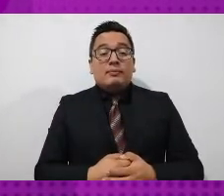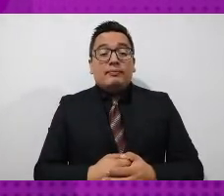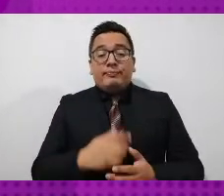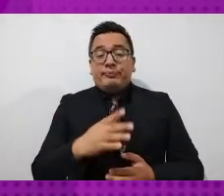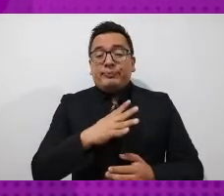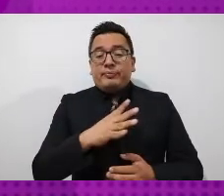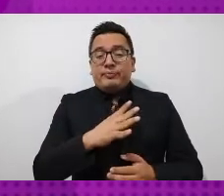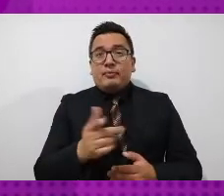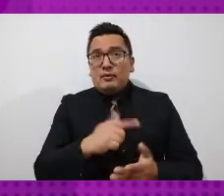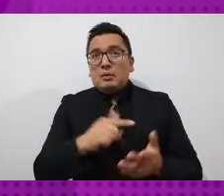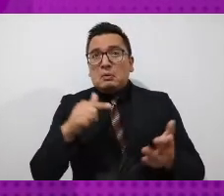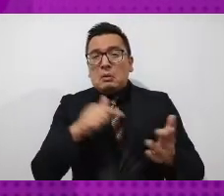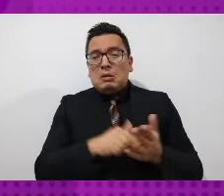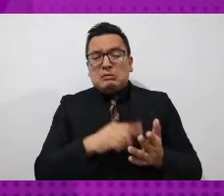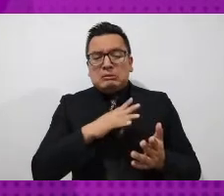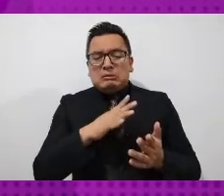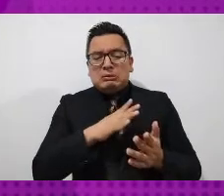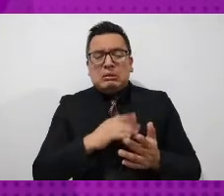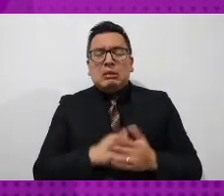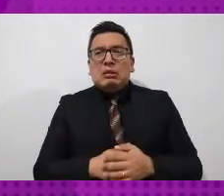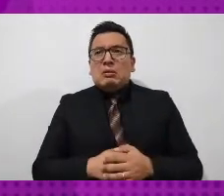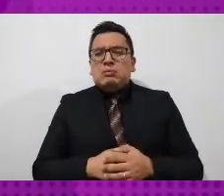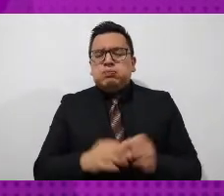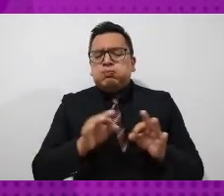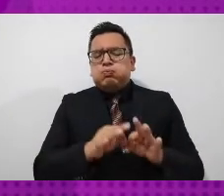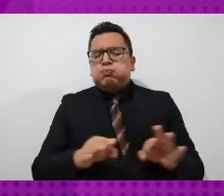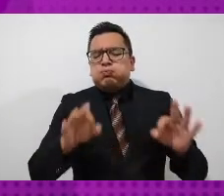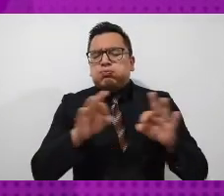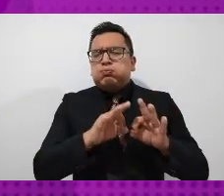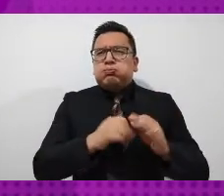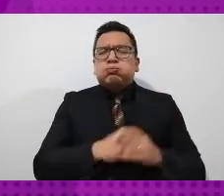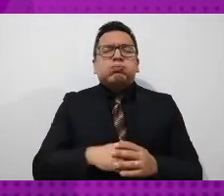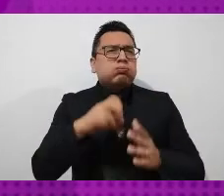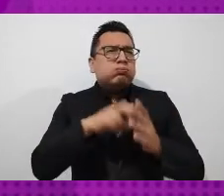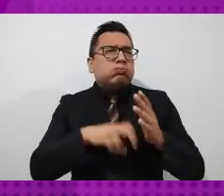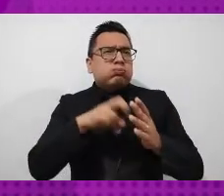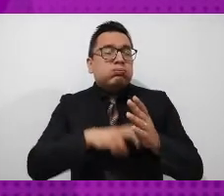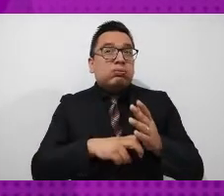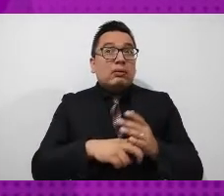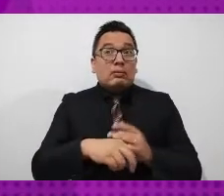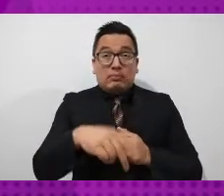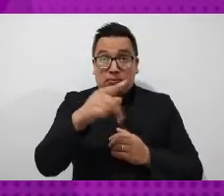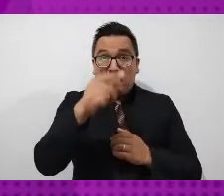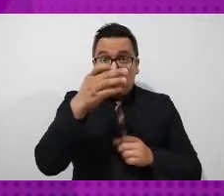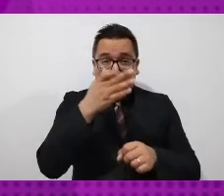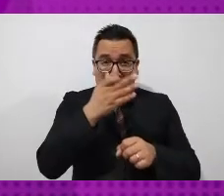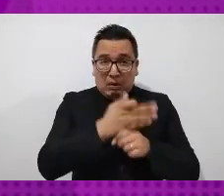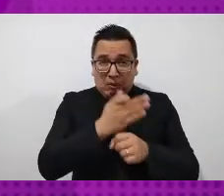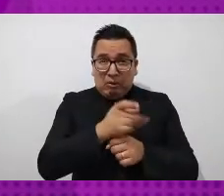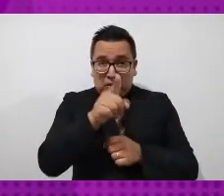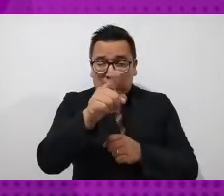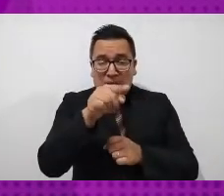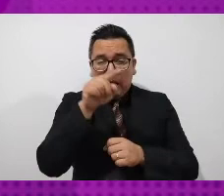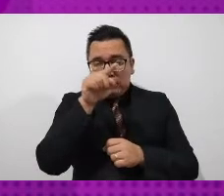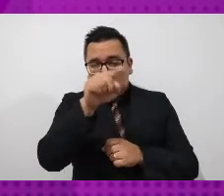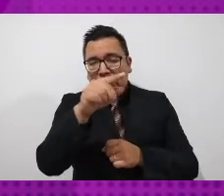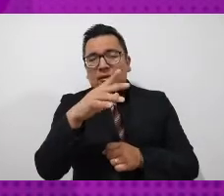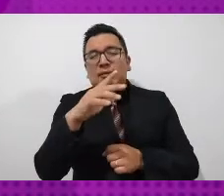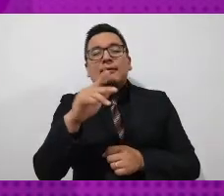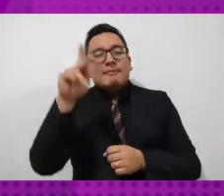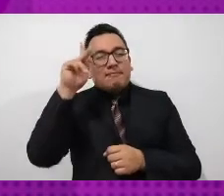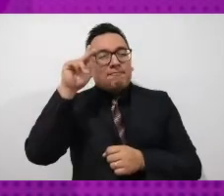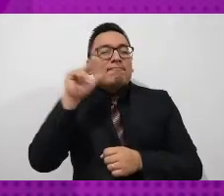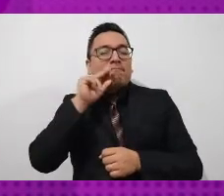han gestado algunas cuestiones importantes, no nada más para el Estado, sino para el país, es la región en la que está usted ahorita, como lo es el municipio